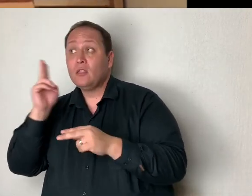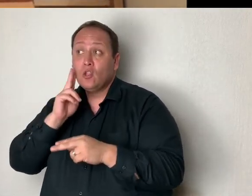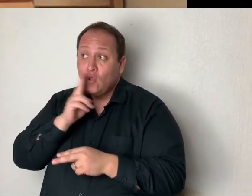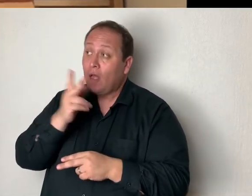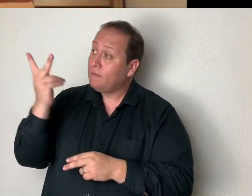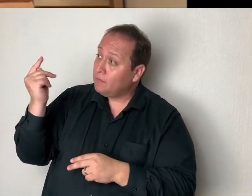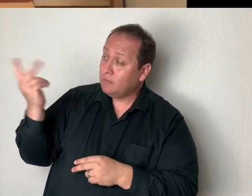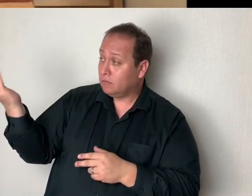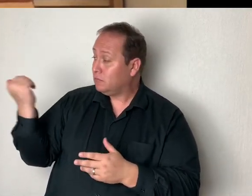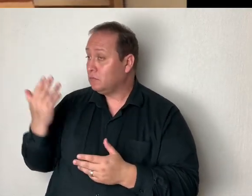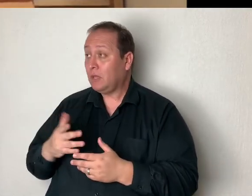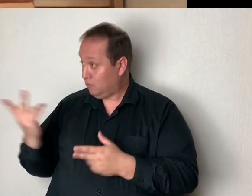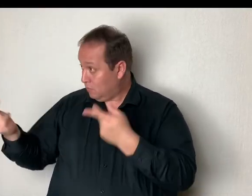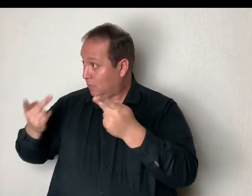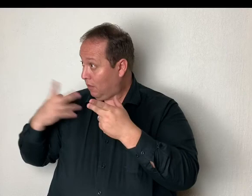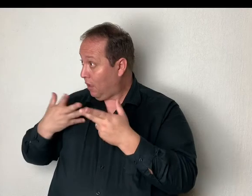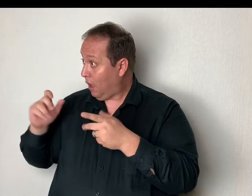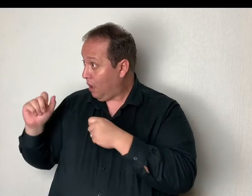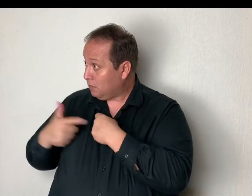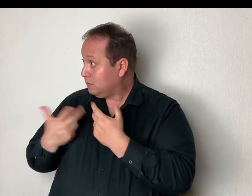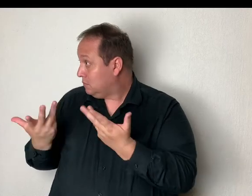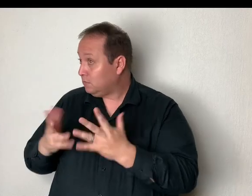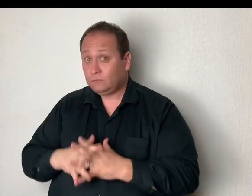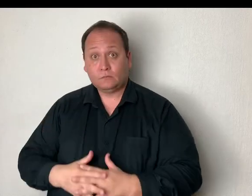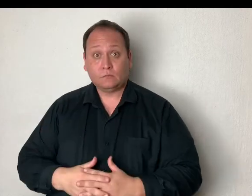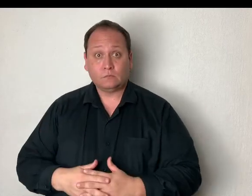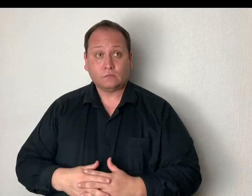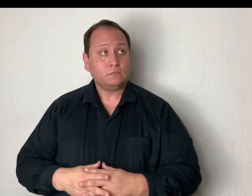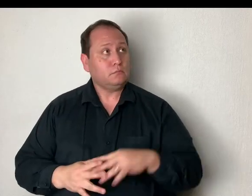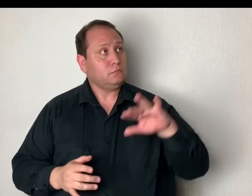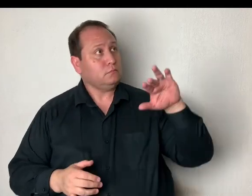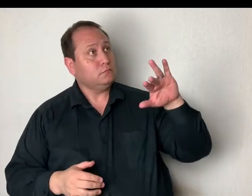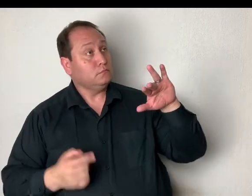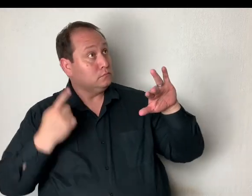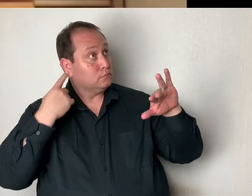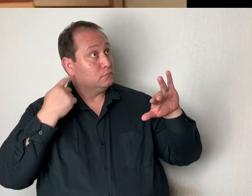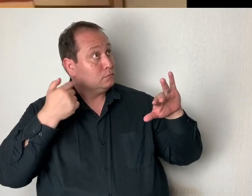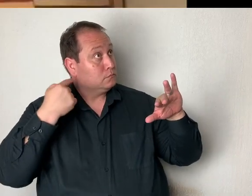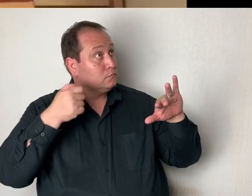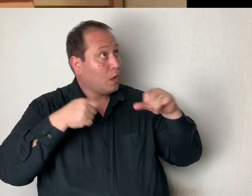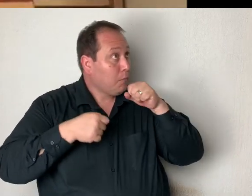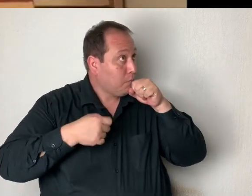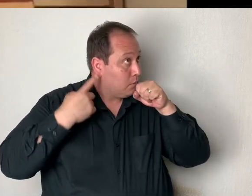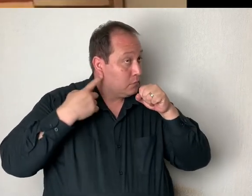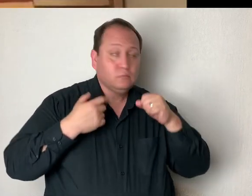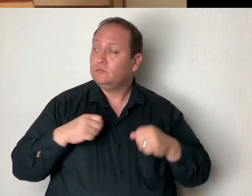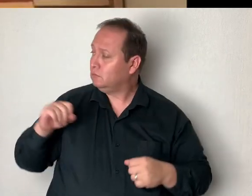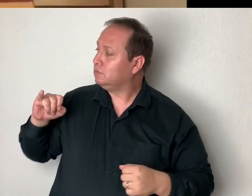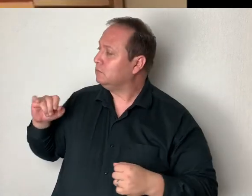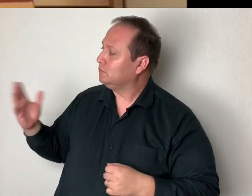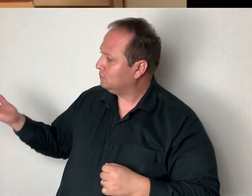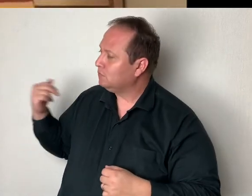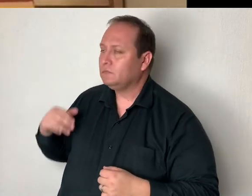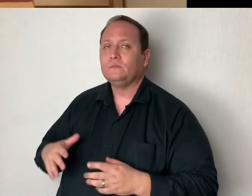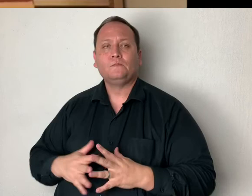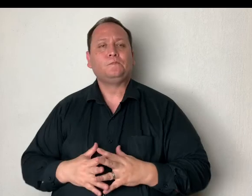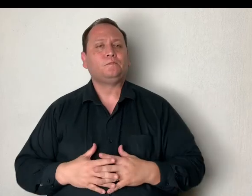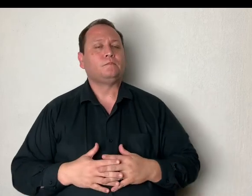pregunta? Sí, ¿me escucha? Sí, adelante. Mira, está